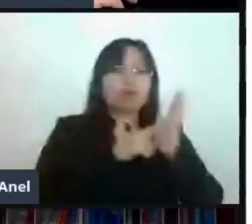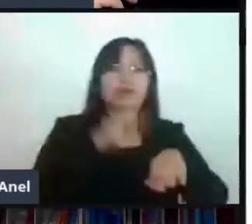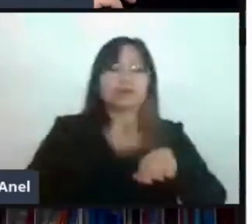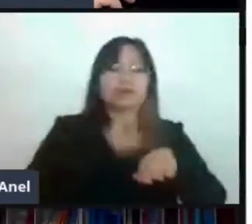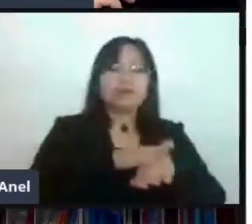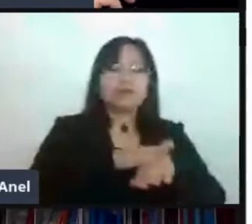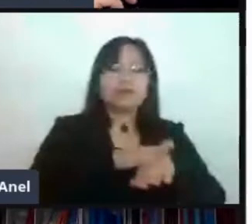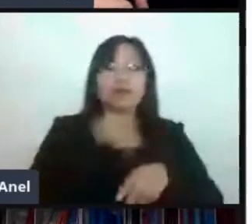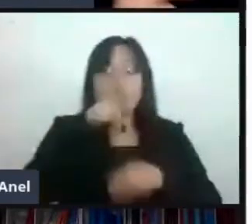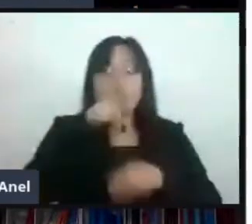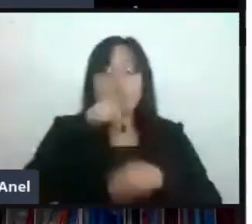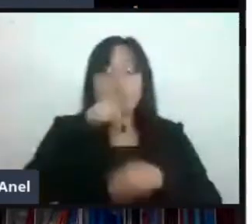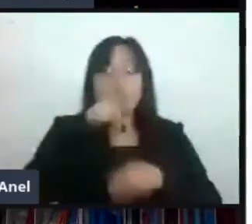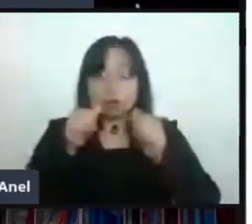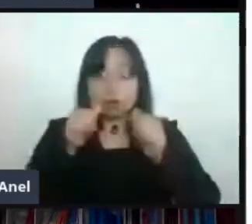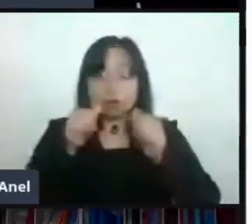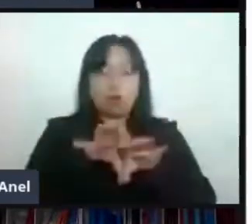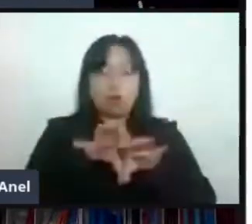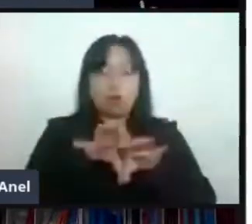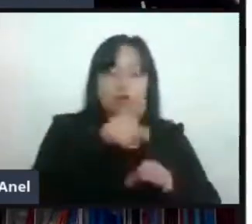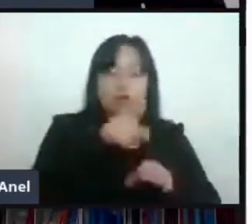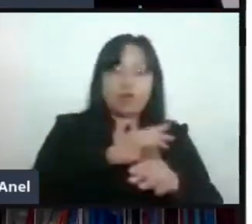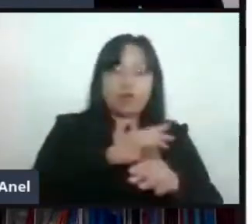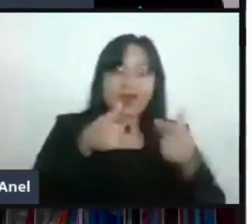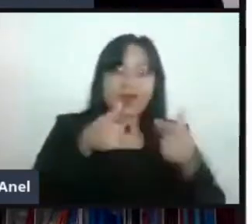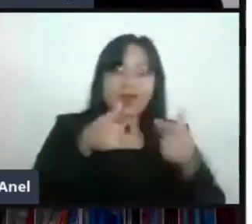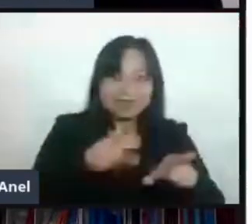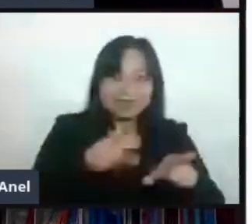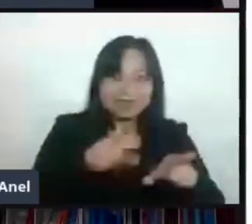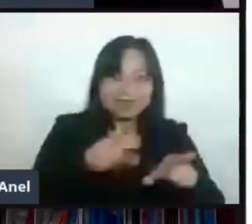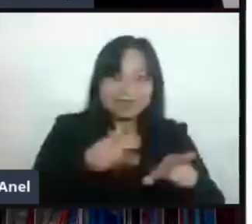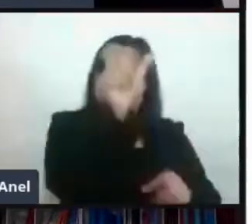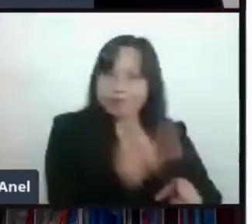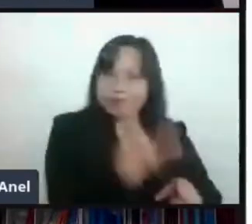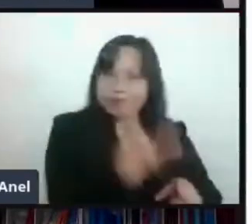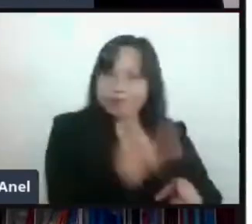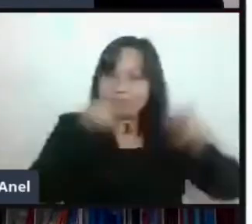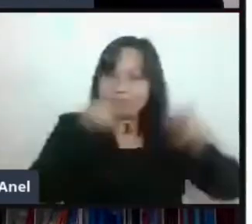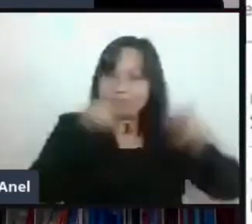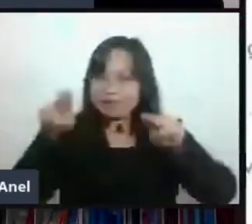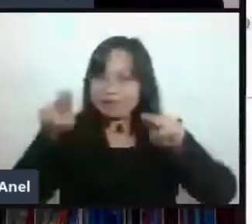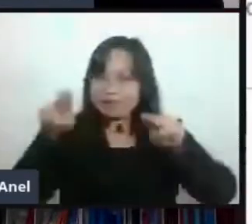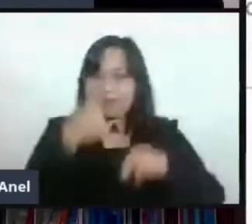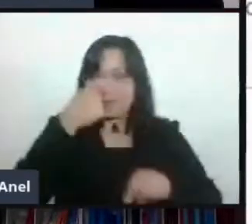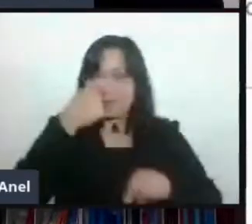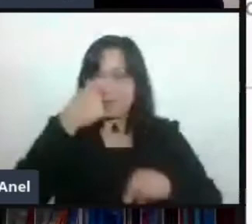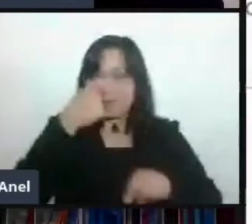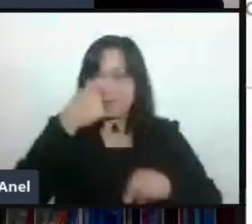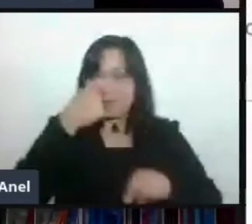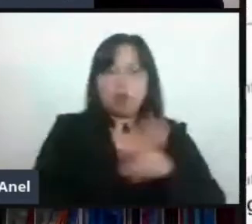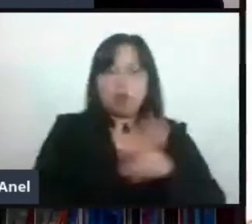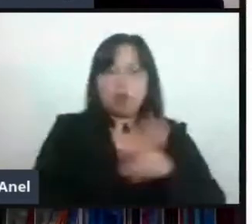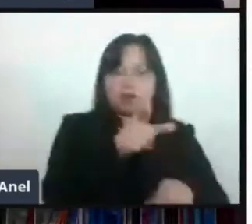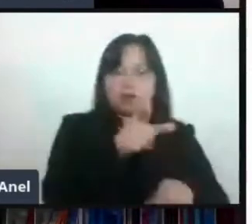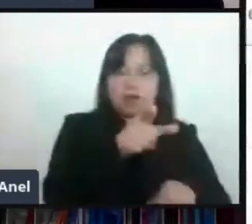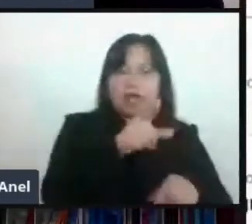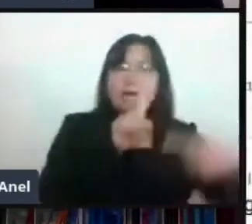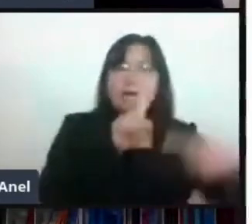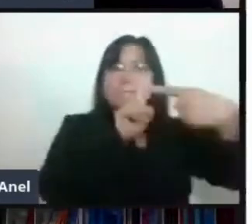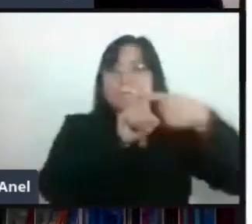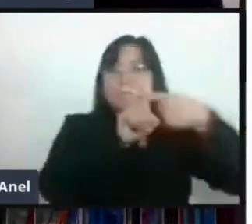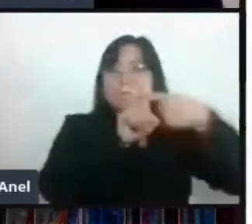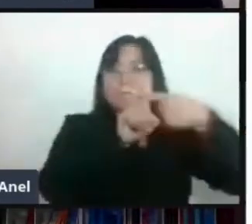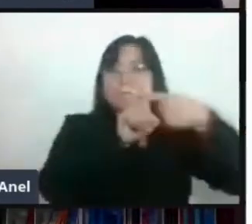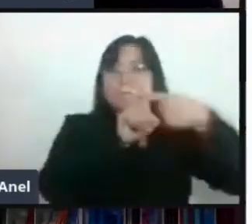esta columna completa y ahora voy a agregar del lado derecho, aquí hay un símbolo de más, de hecho en